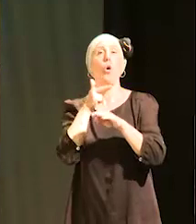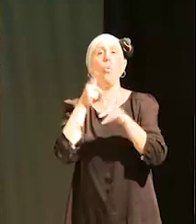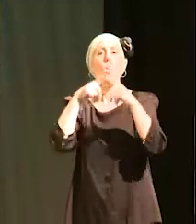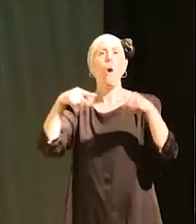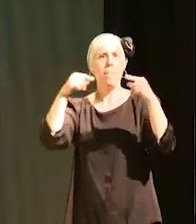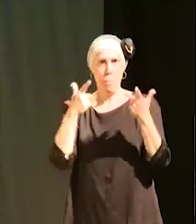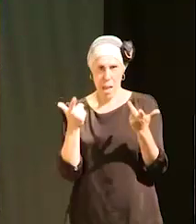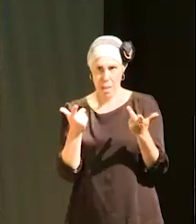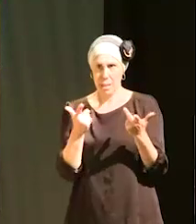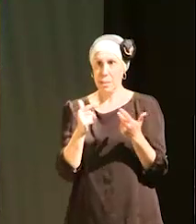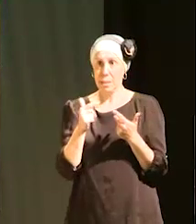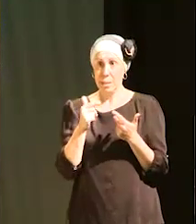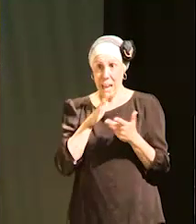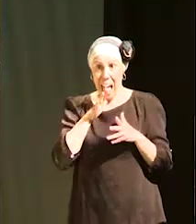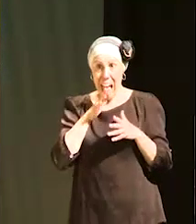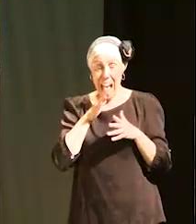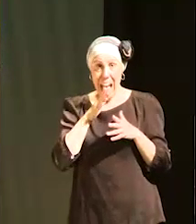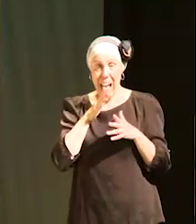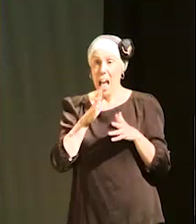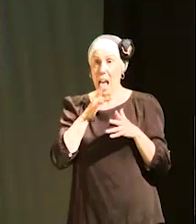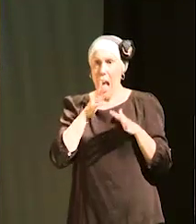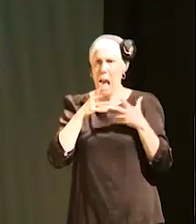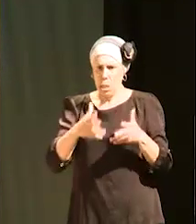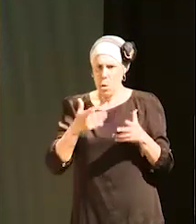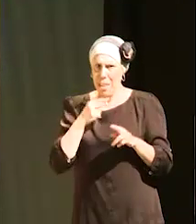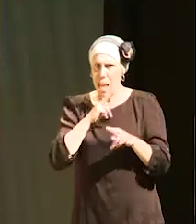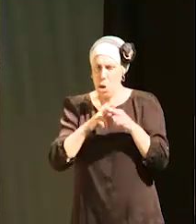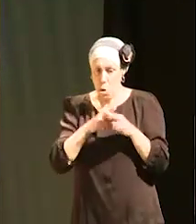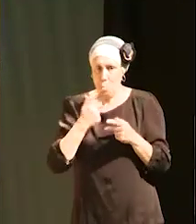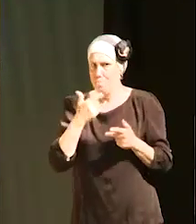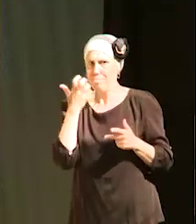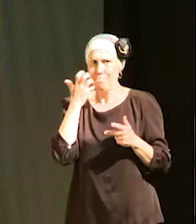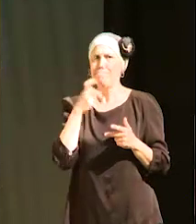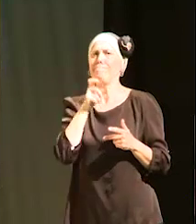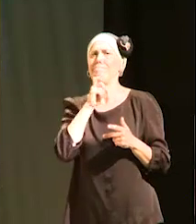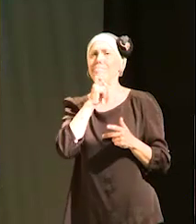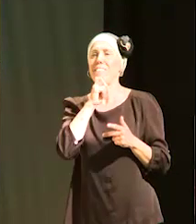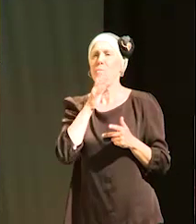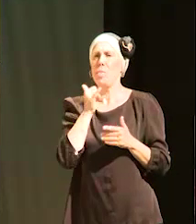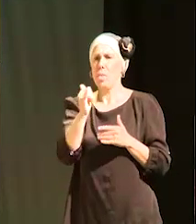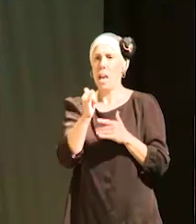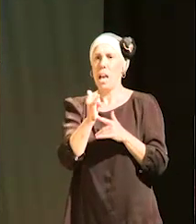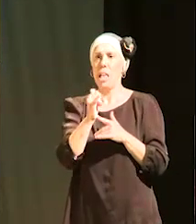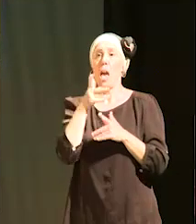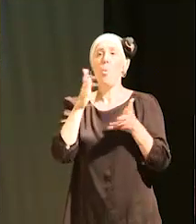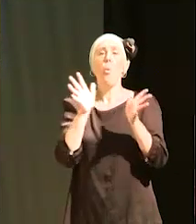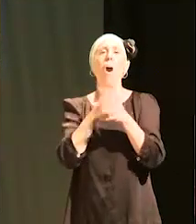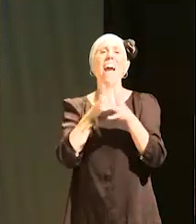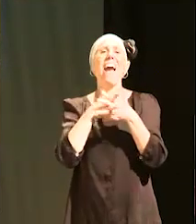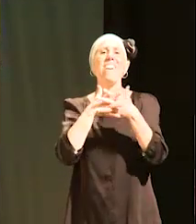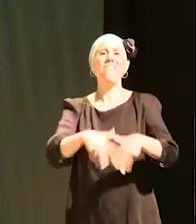tenemos esa punta del nombre porque me cuesta trabajo tenemos una infraestructura